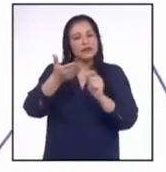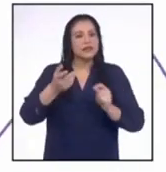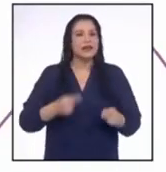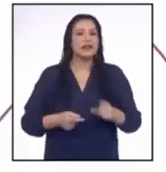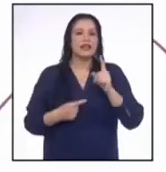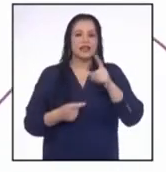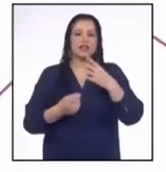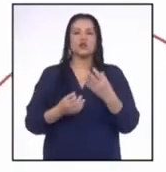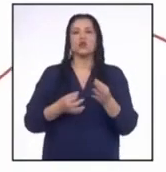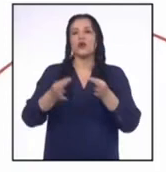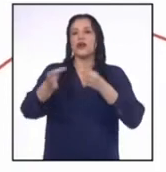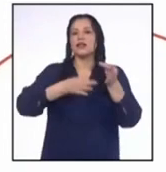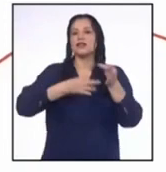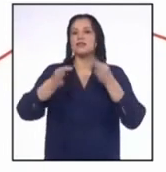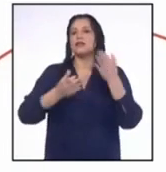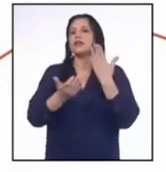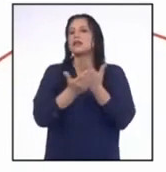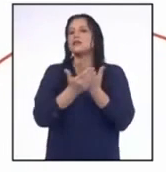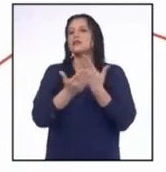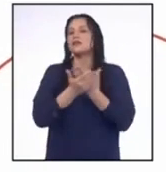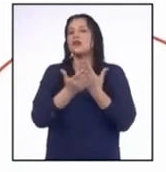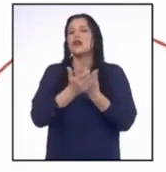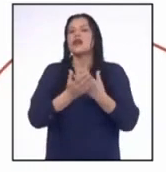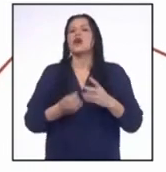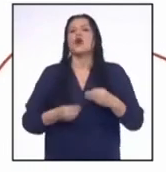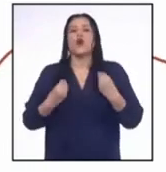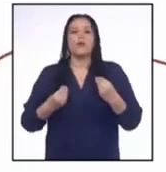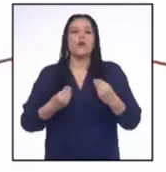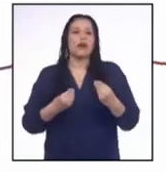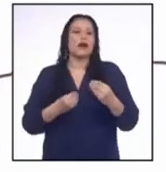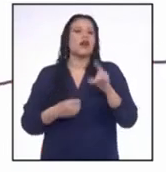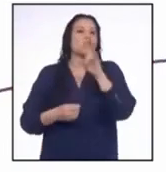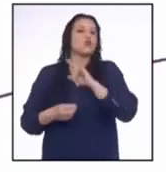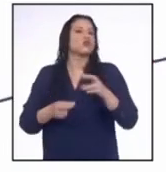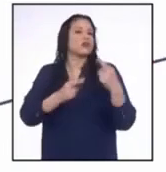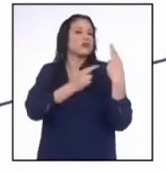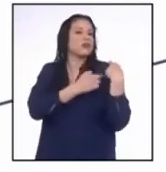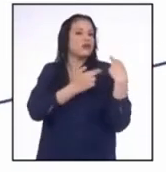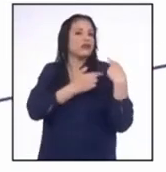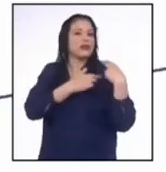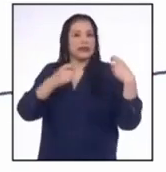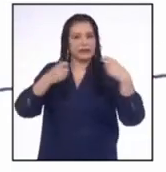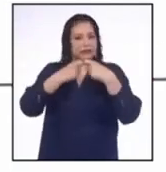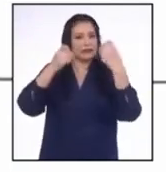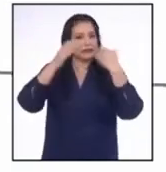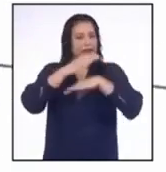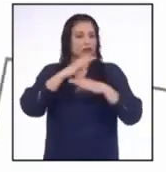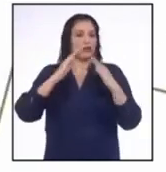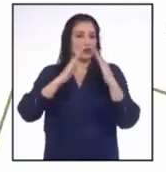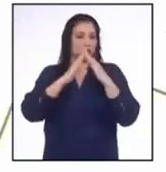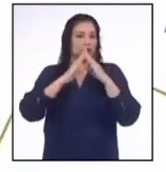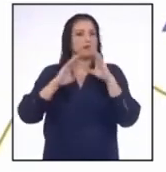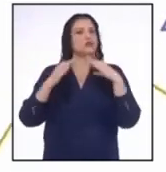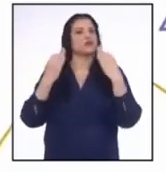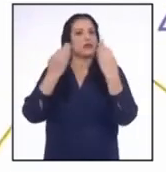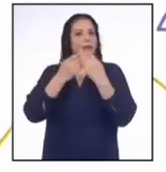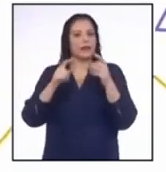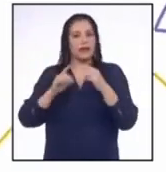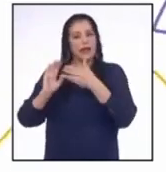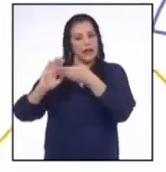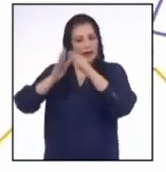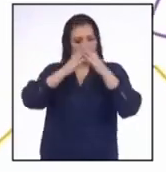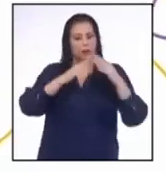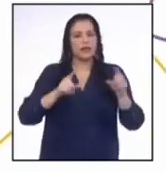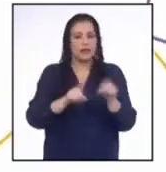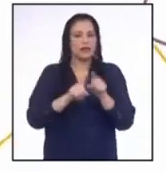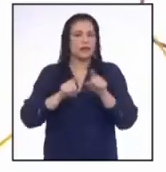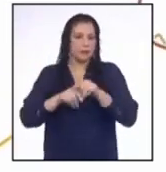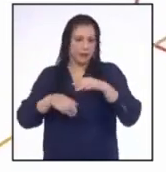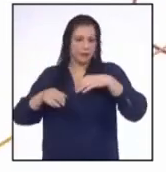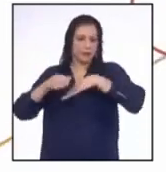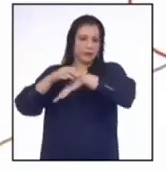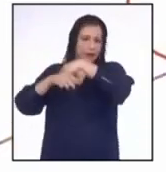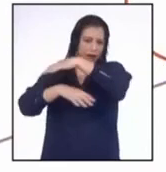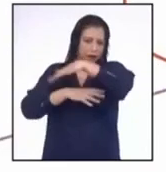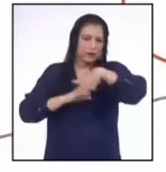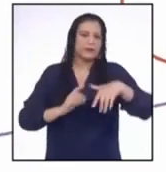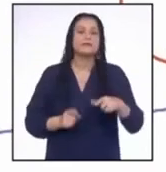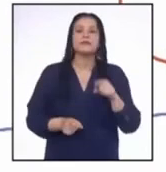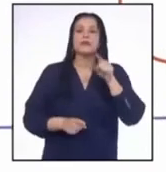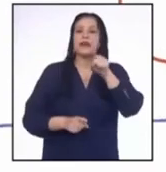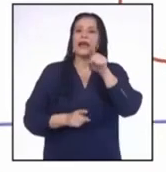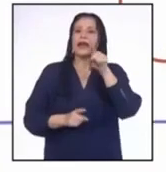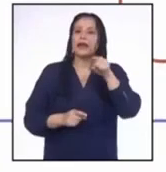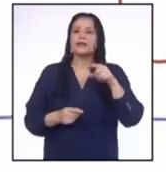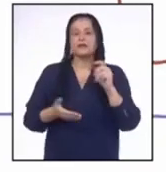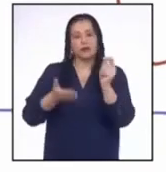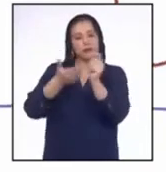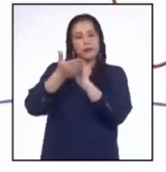sustentes tu posición sobre las implicancias del uso responsable de la energía eléctrica en tu familia, la comunidad y el ambiente. Este